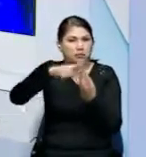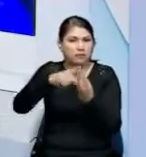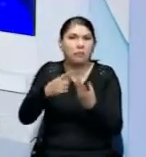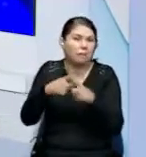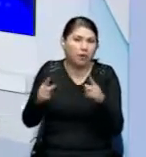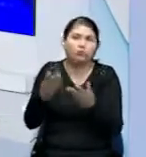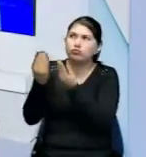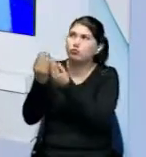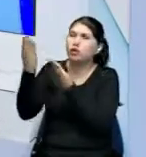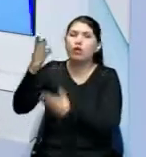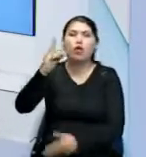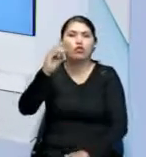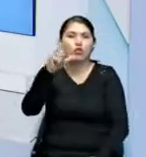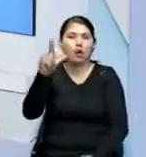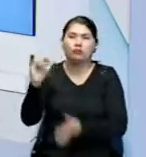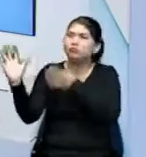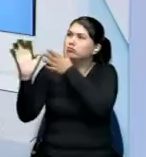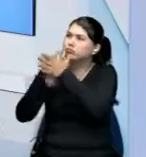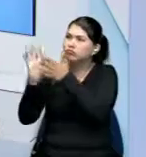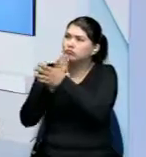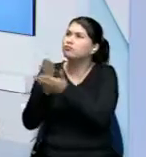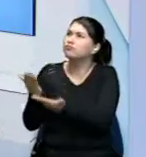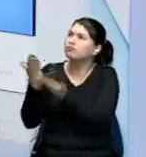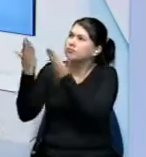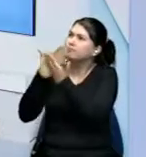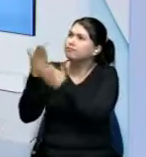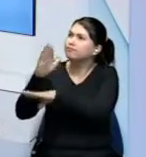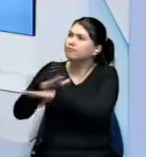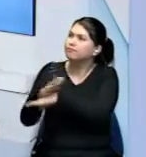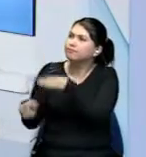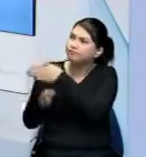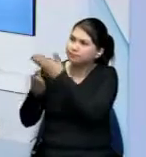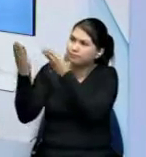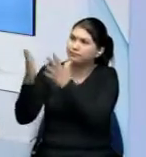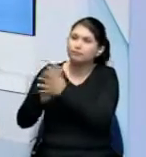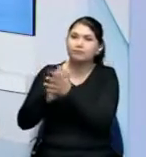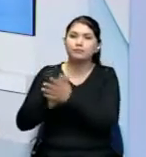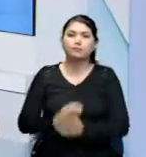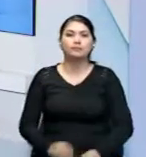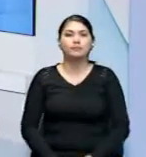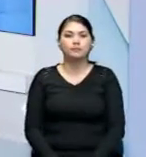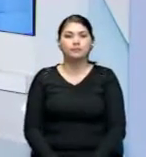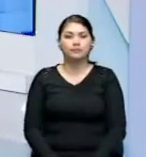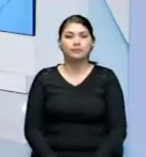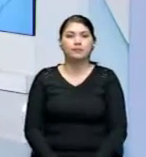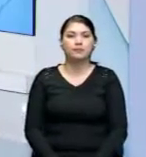que sea nuestra compañera dolly xiomara quien nos cuente más detalles dolly buenas tardes adelante con toda la información